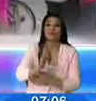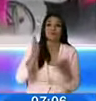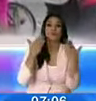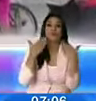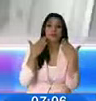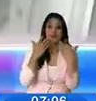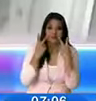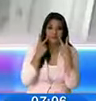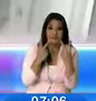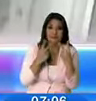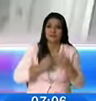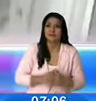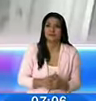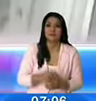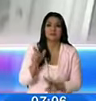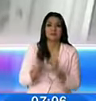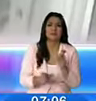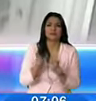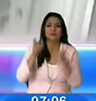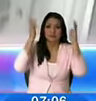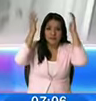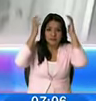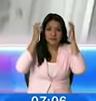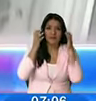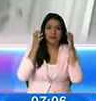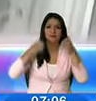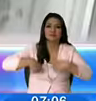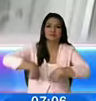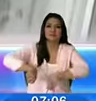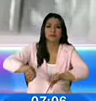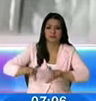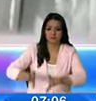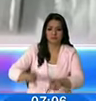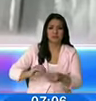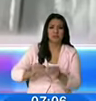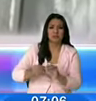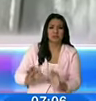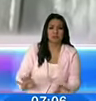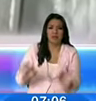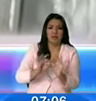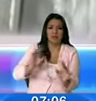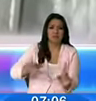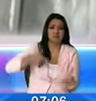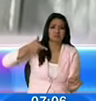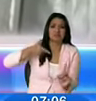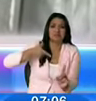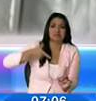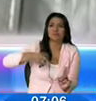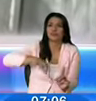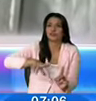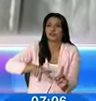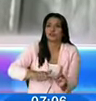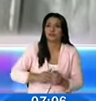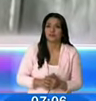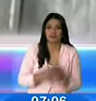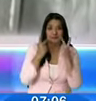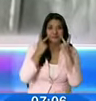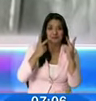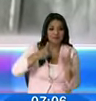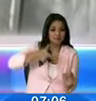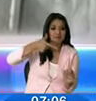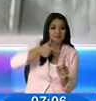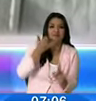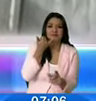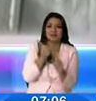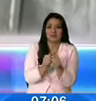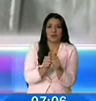Guayaquil, donde sujetos que portaban cascos y una moto sin placa y con un revólver en la mano, uno de ellos le roba los